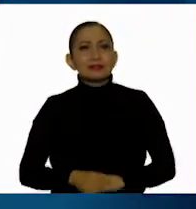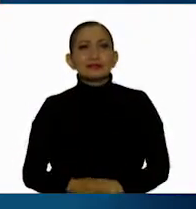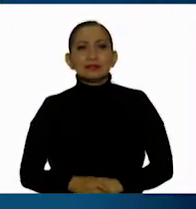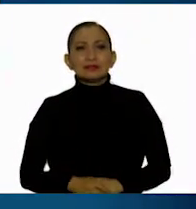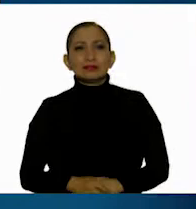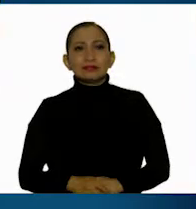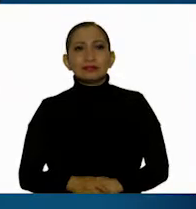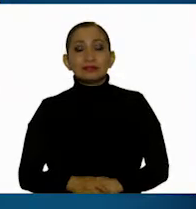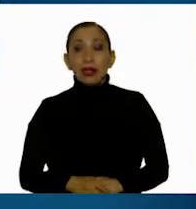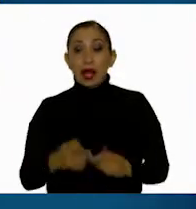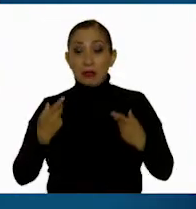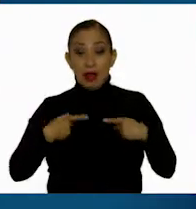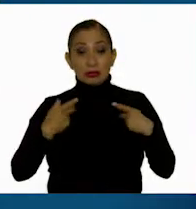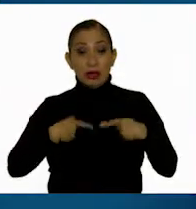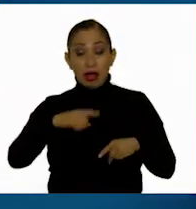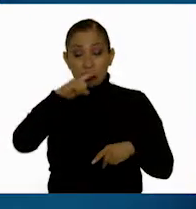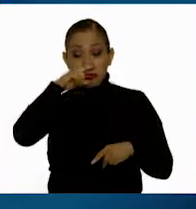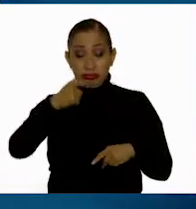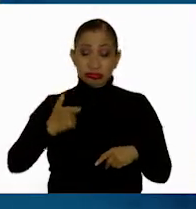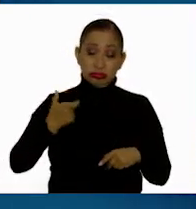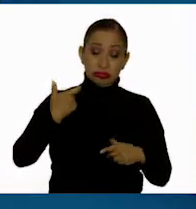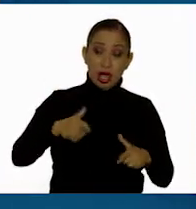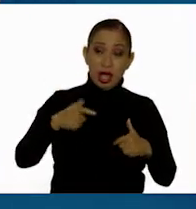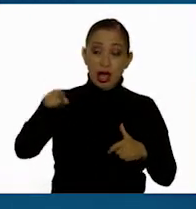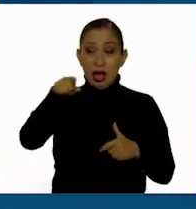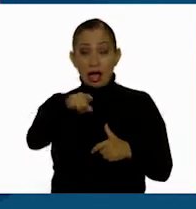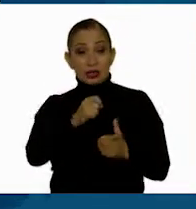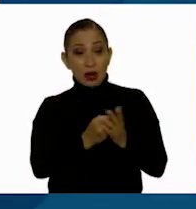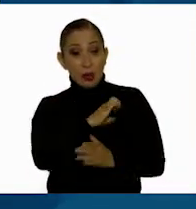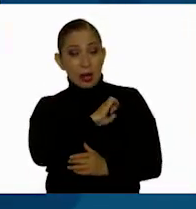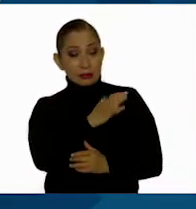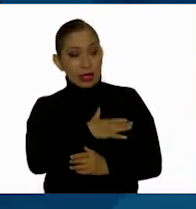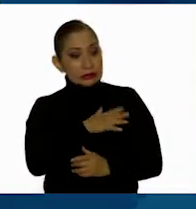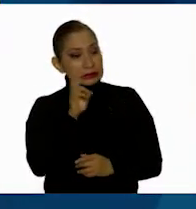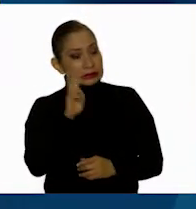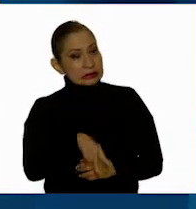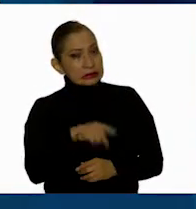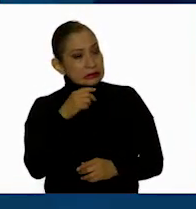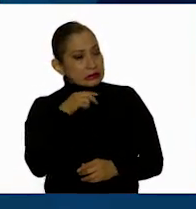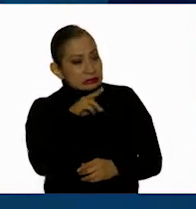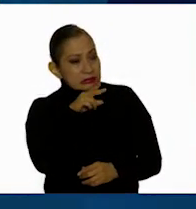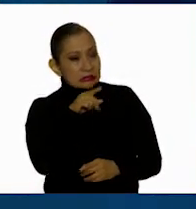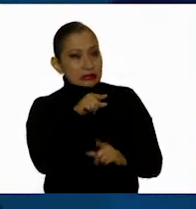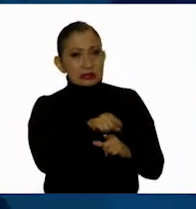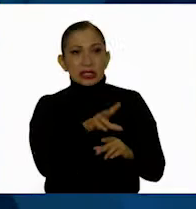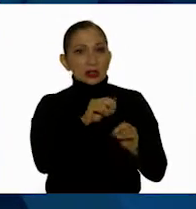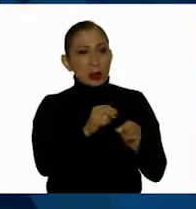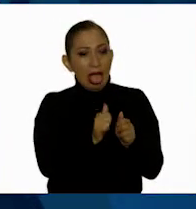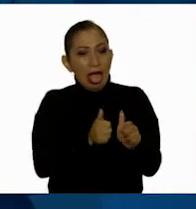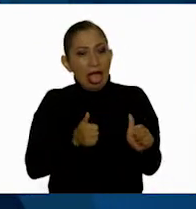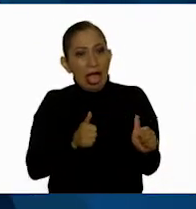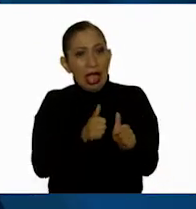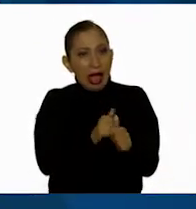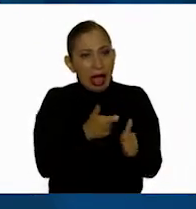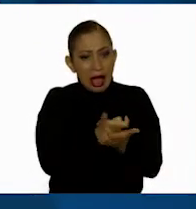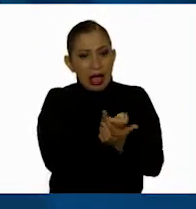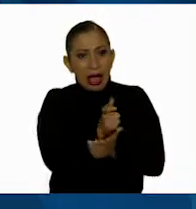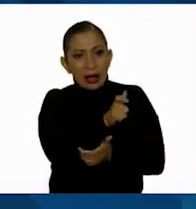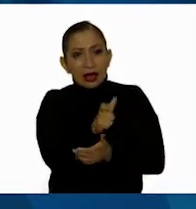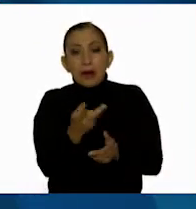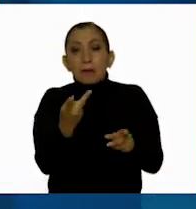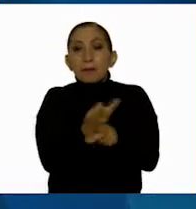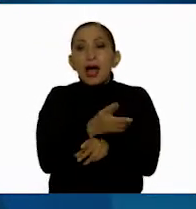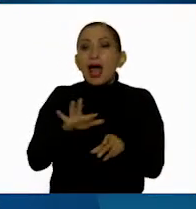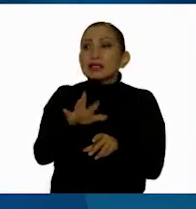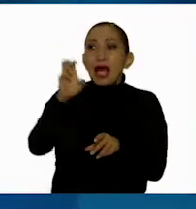La alta sociedad novohispana se preocupa seriamente por la moda y procura no rezagarse con respecto a lo que sucede